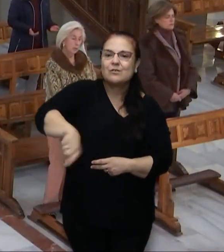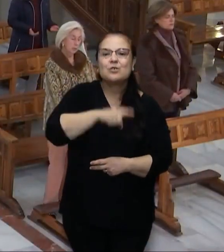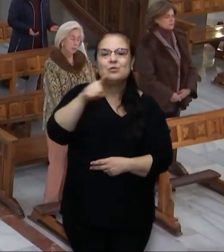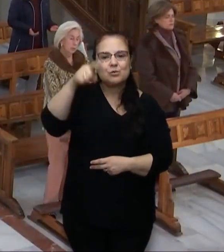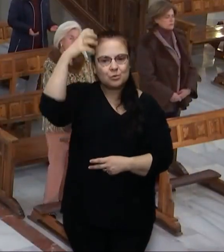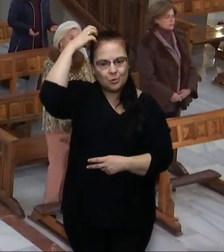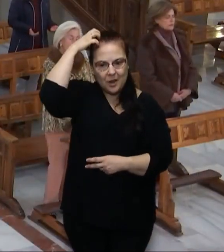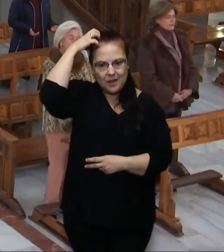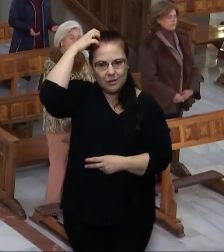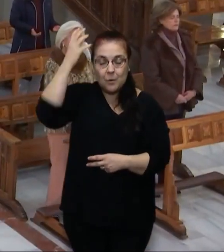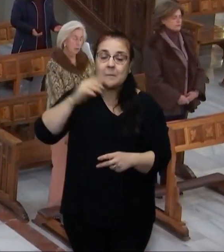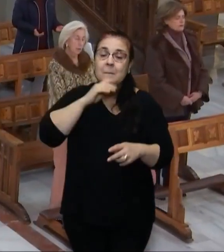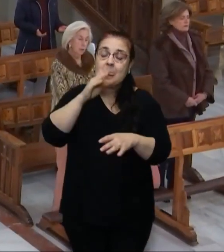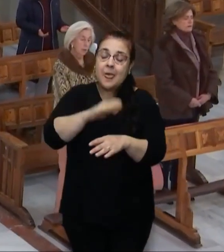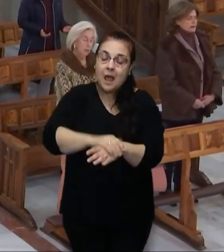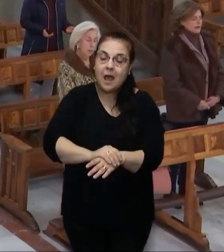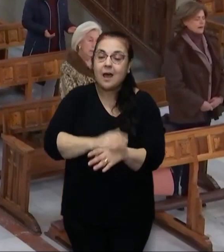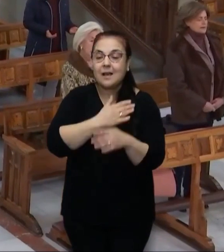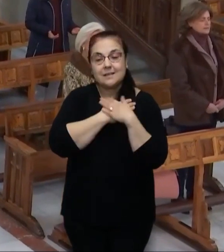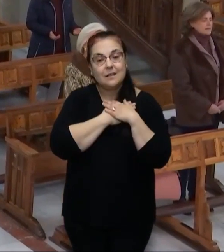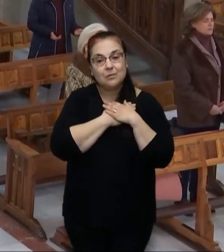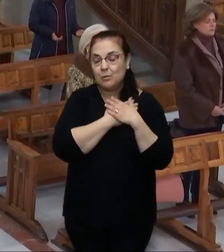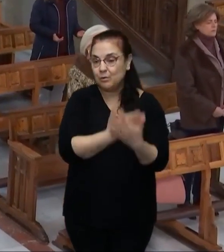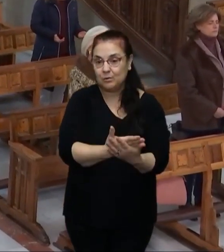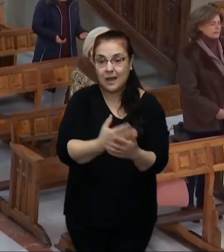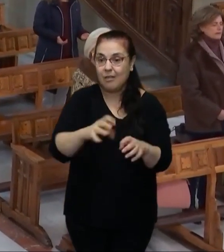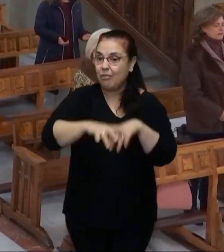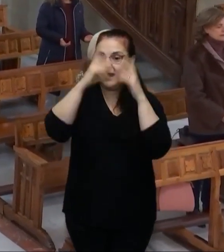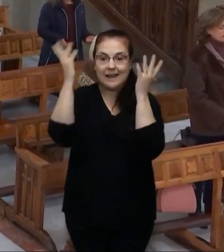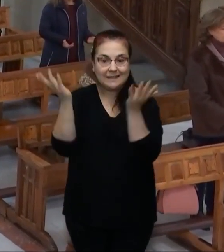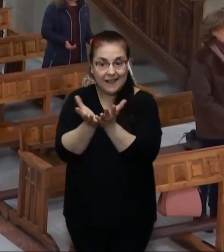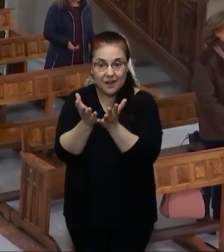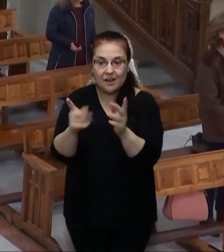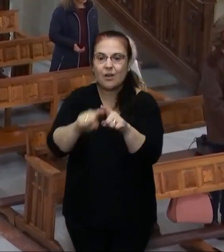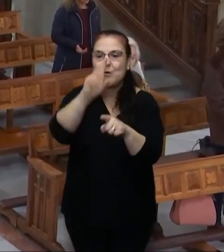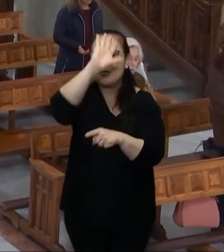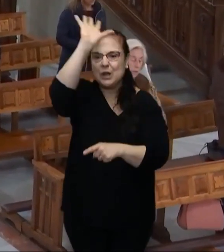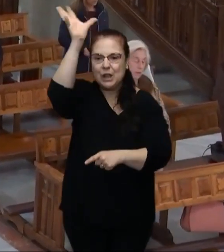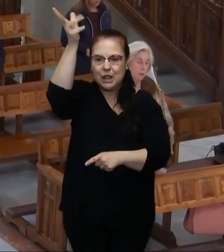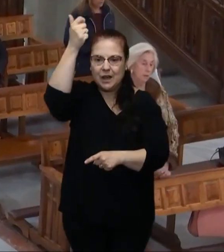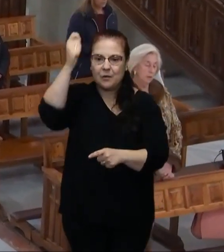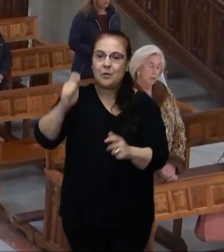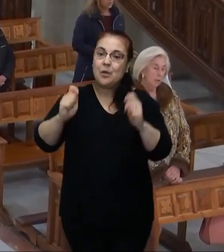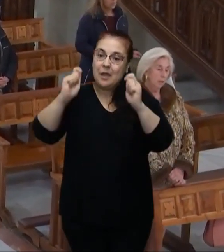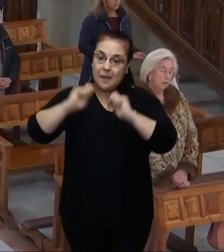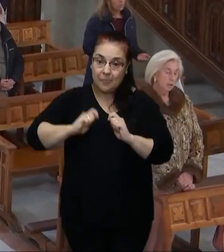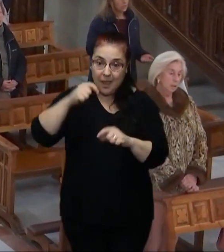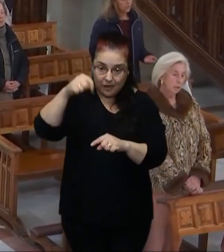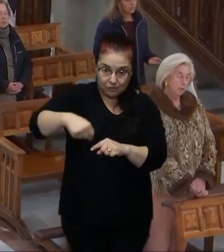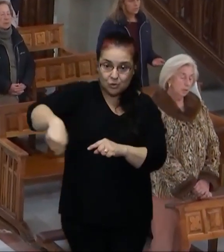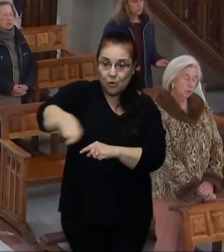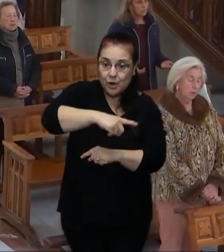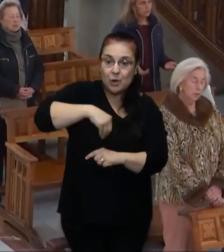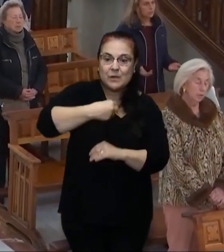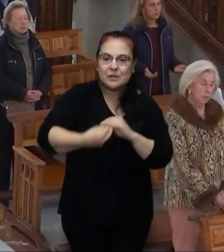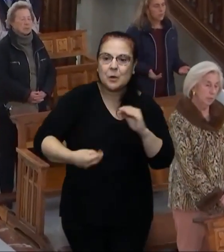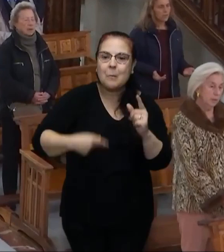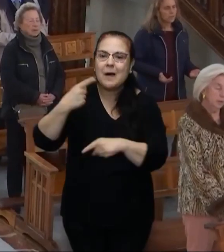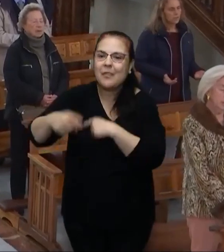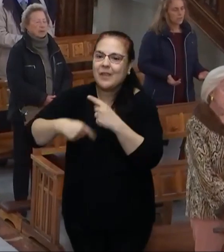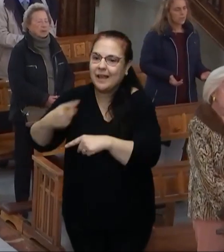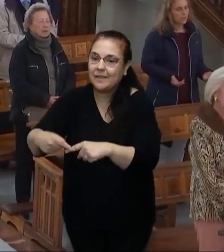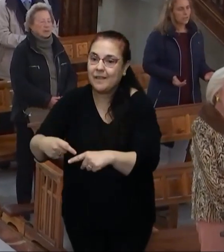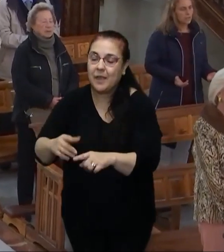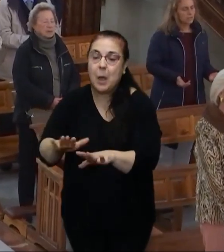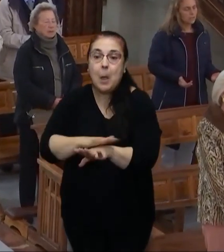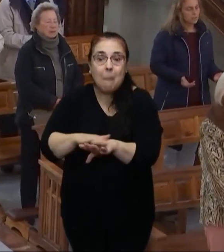Venga a nosotros tu reino. Hágase tu voluntad en la tierra como en el cielo. Danos hoy nuestro